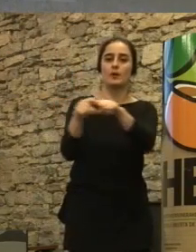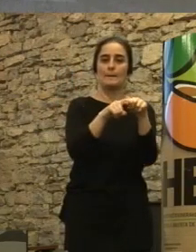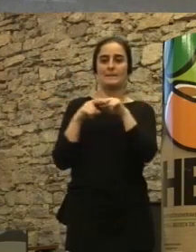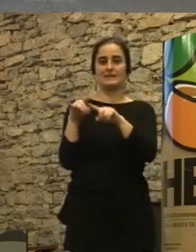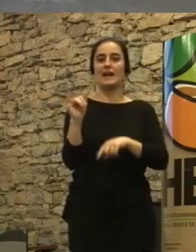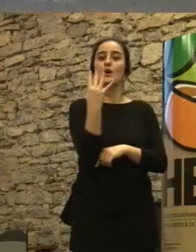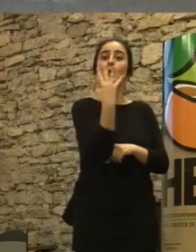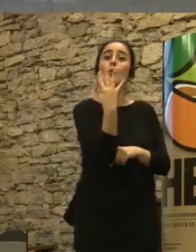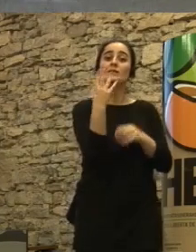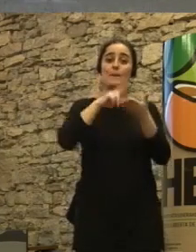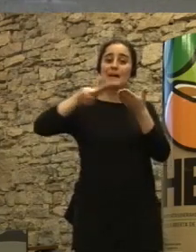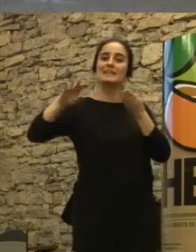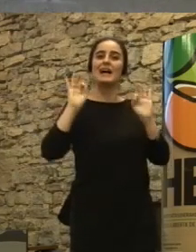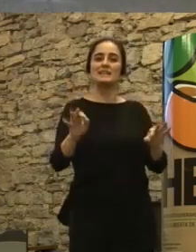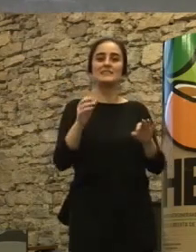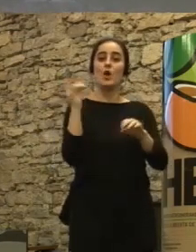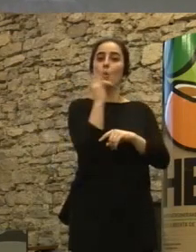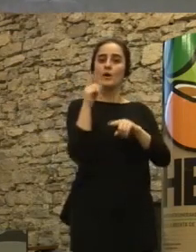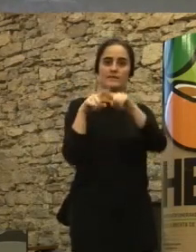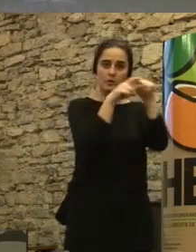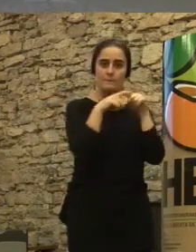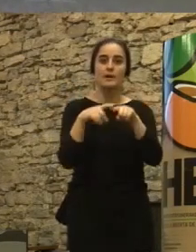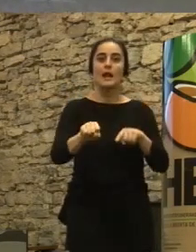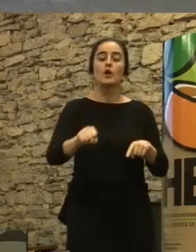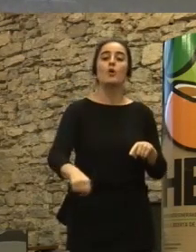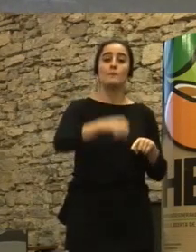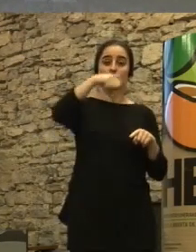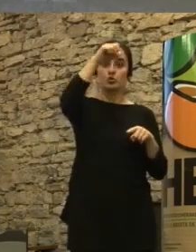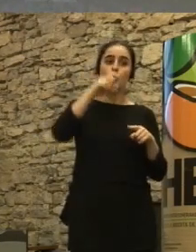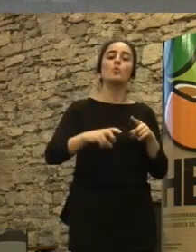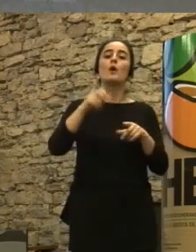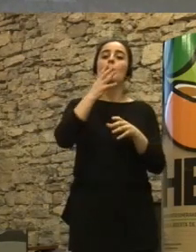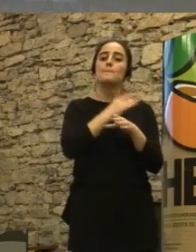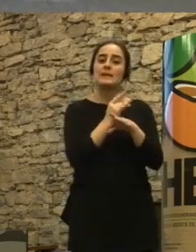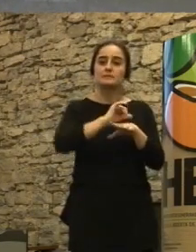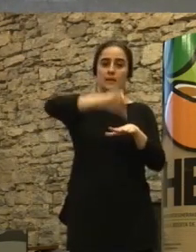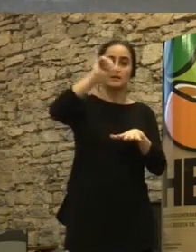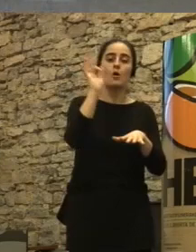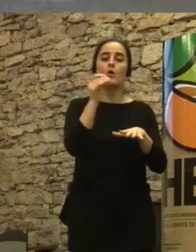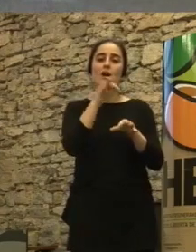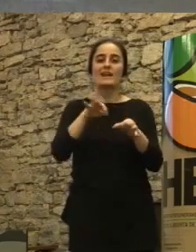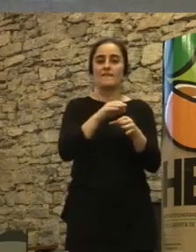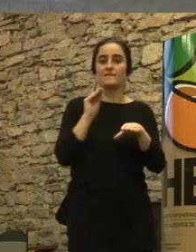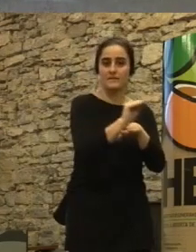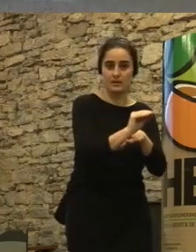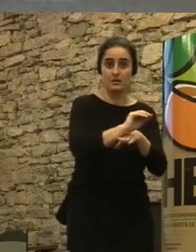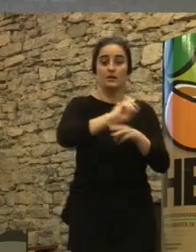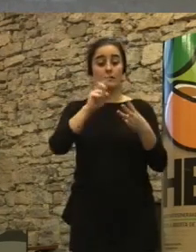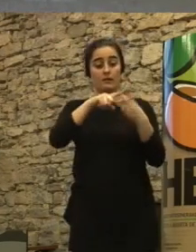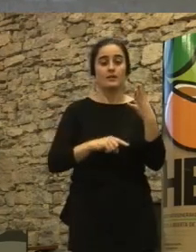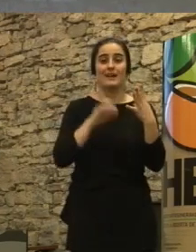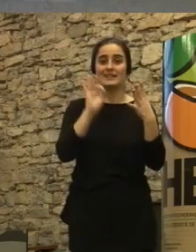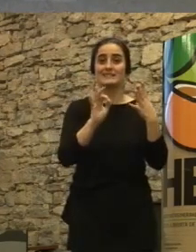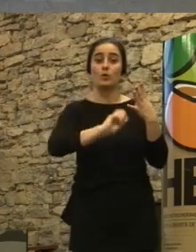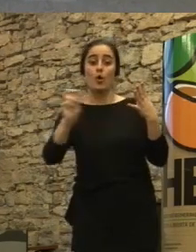hay prediseñadas son esas, son comparto wifi, te subo la compra, te riego las plantas o te invito a un café, ¿no? Uh-huh. Y luego hay pegatinas en blanco, que realmente